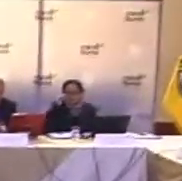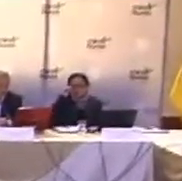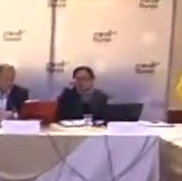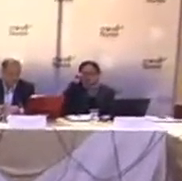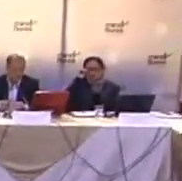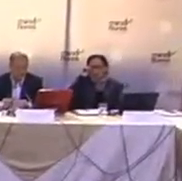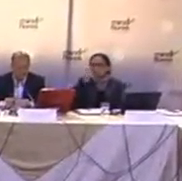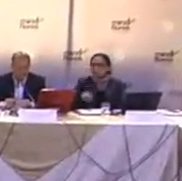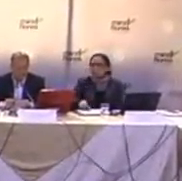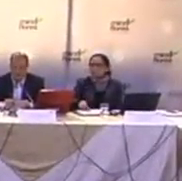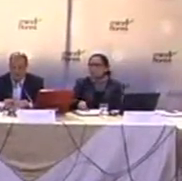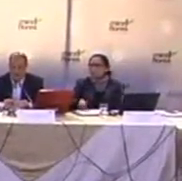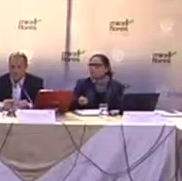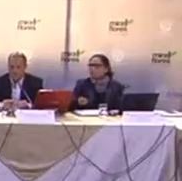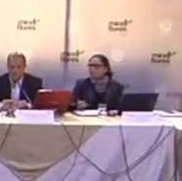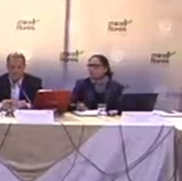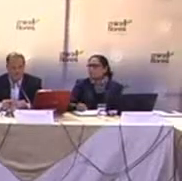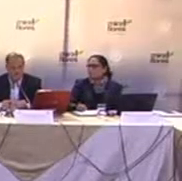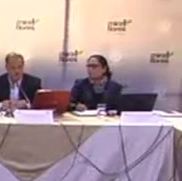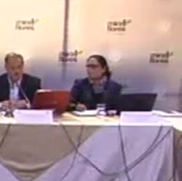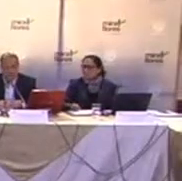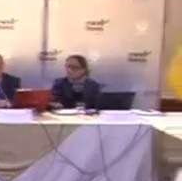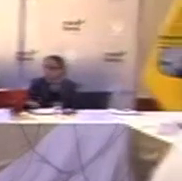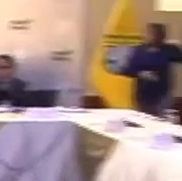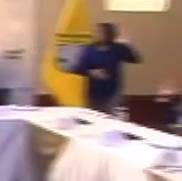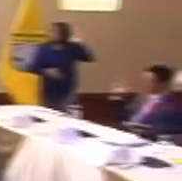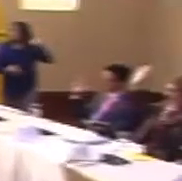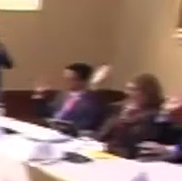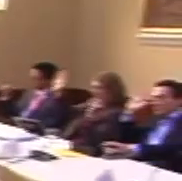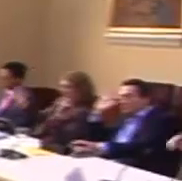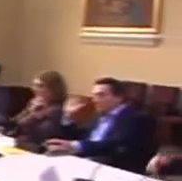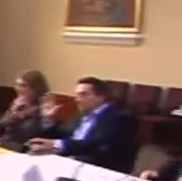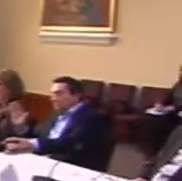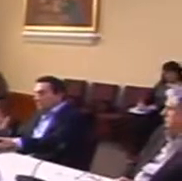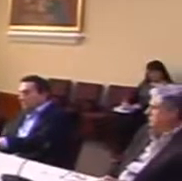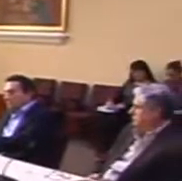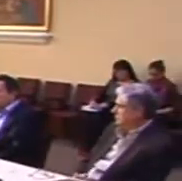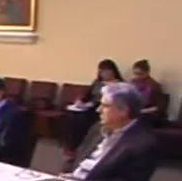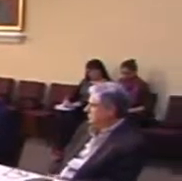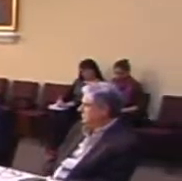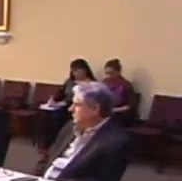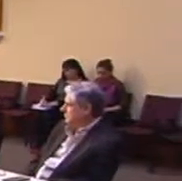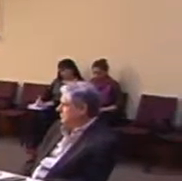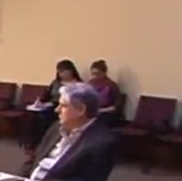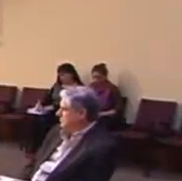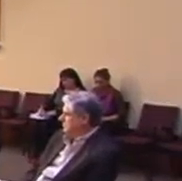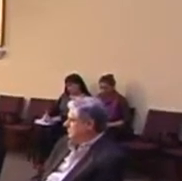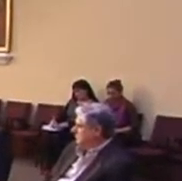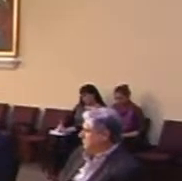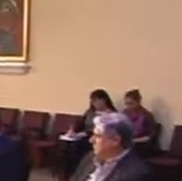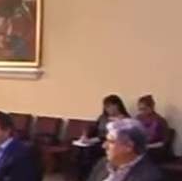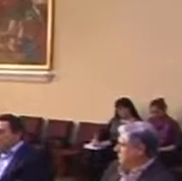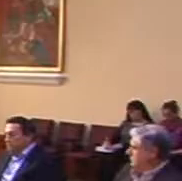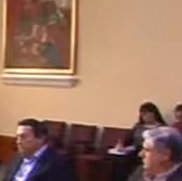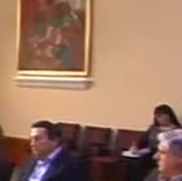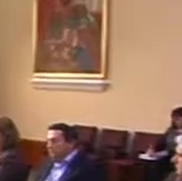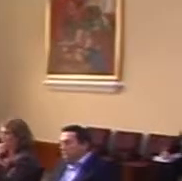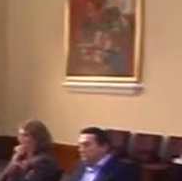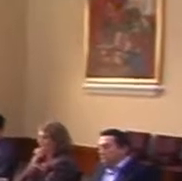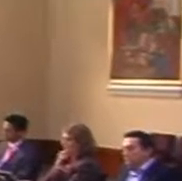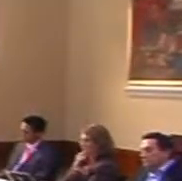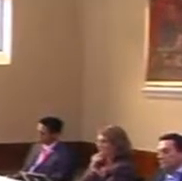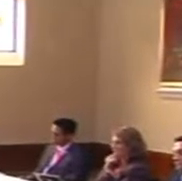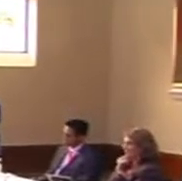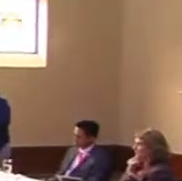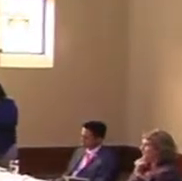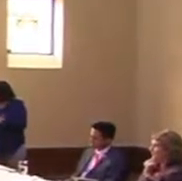de aprobar este proyecto, si no se expresa la señal de conformidad. Se aprueba por unanimidad de votos. Agradezco el voto y vamos al siguiente punto. No sé si tenemos